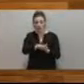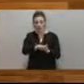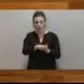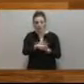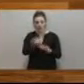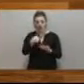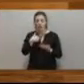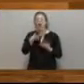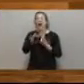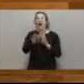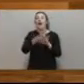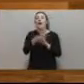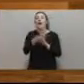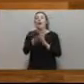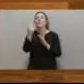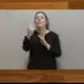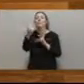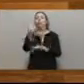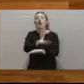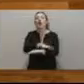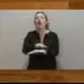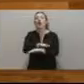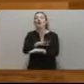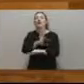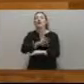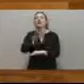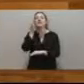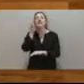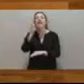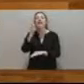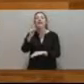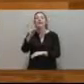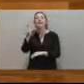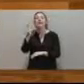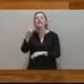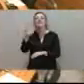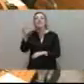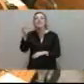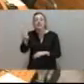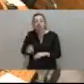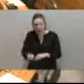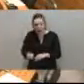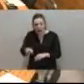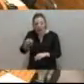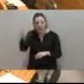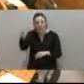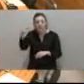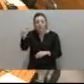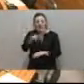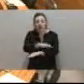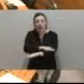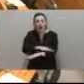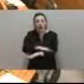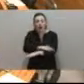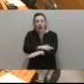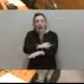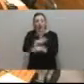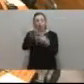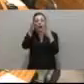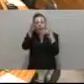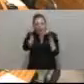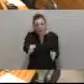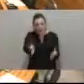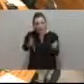Estoy hablando del presidente del gobierno, señora Devesa. Del presidente del gobierno. Efectivamente,